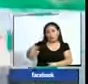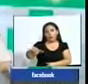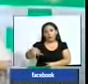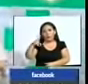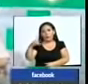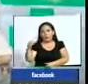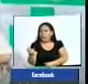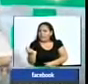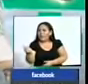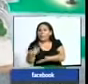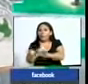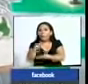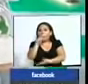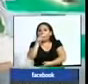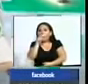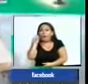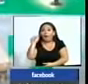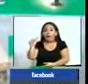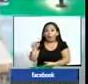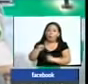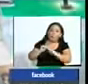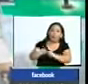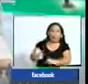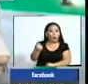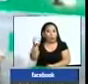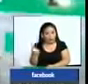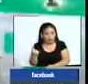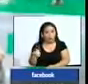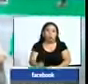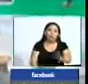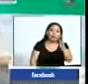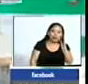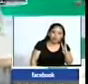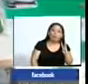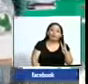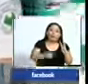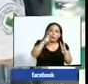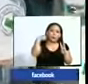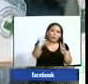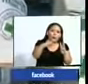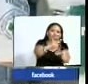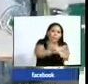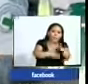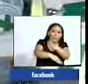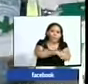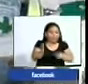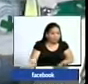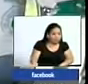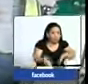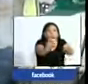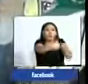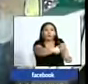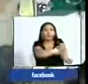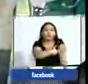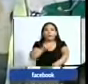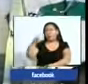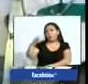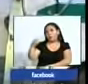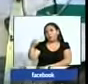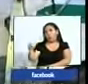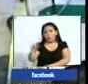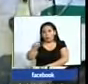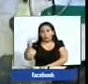colegio privado. Una persona ha fallecido en el percance y 3 más han resultado gravemente heridos y fueron llevadas pues al Hospital Nacional San Rafael. La persona